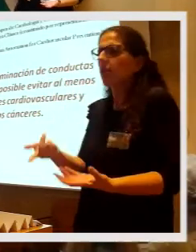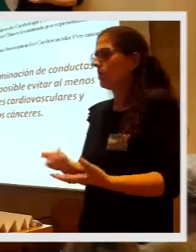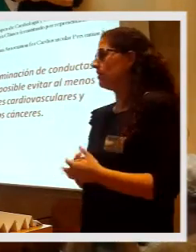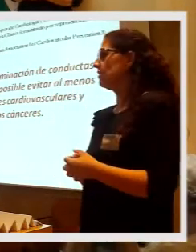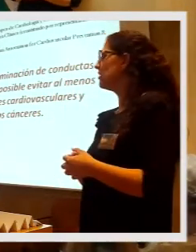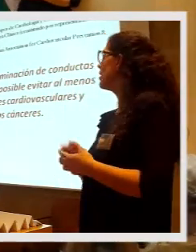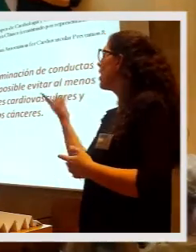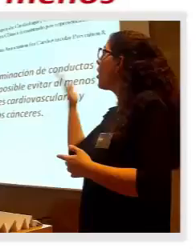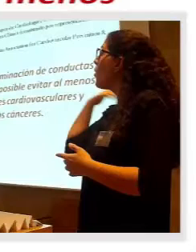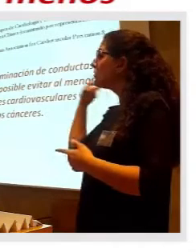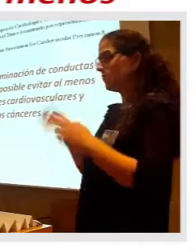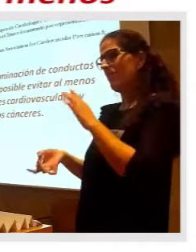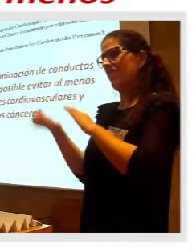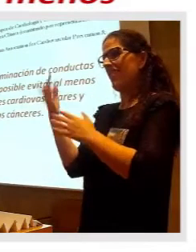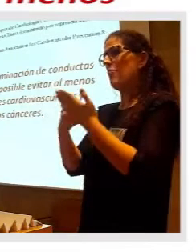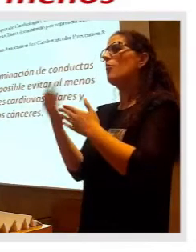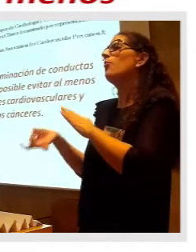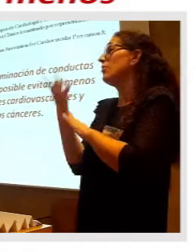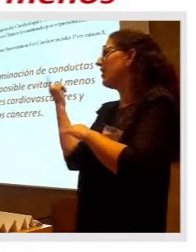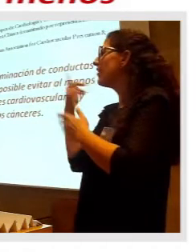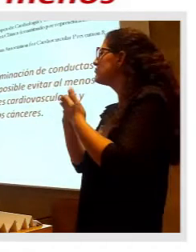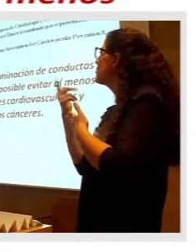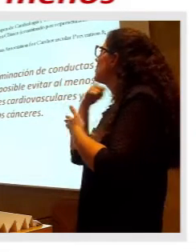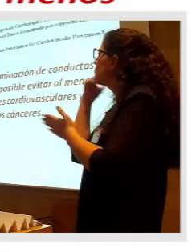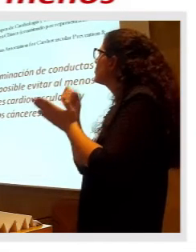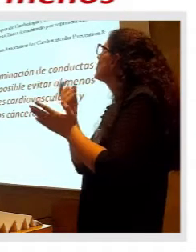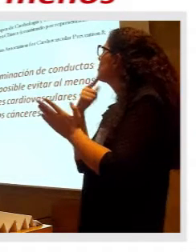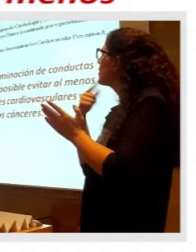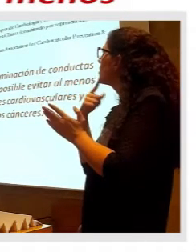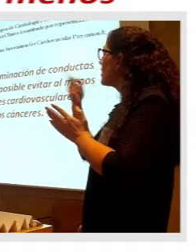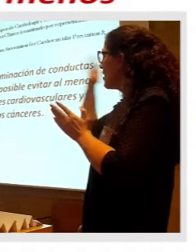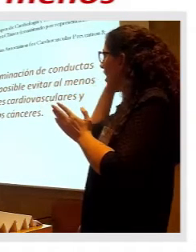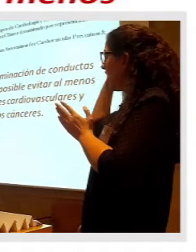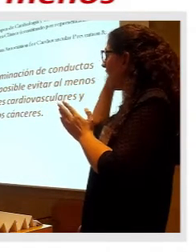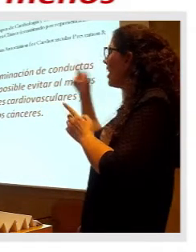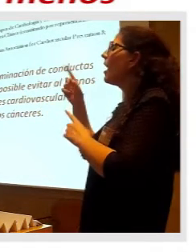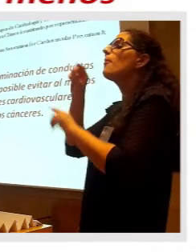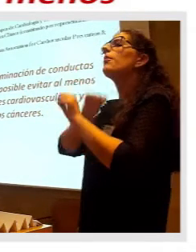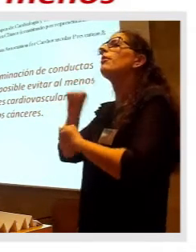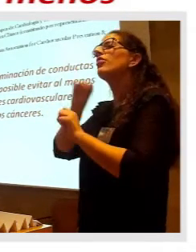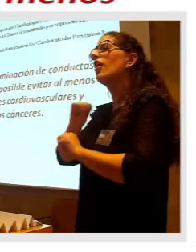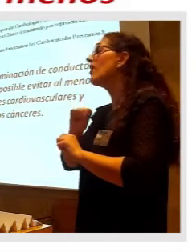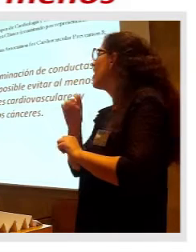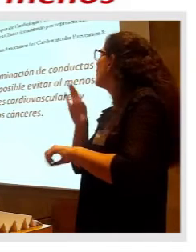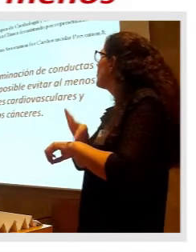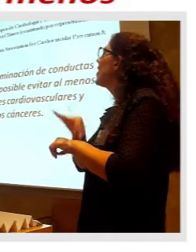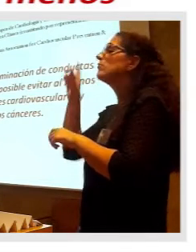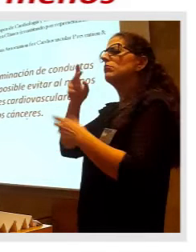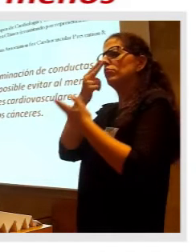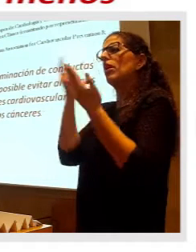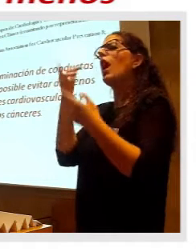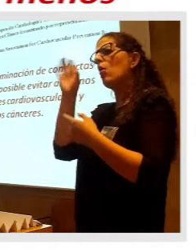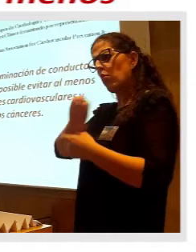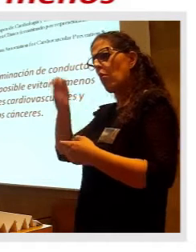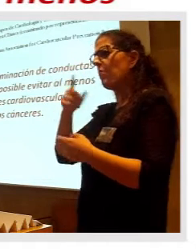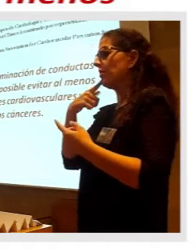última guía, como veis, es del año 2016. La última guía sobre prevención de la enfermedad cardiovascular que se publicó en Europa nos viene a decir